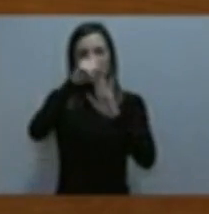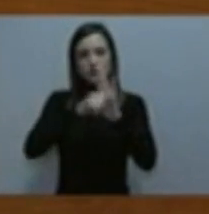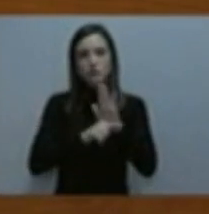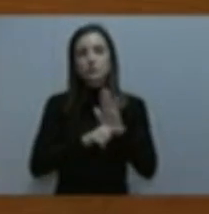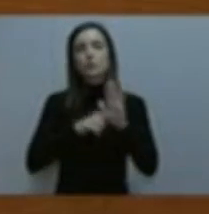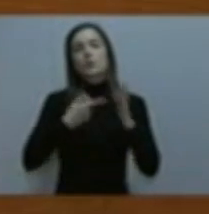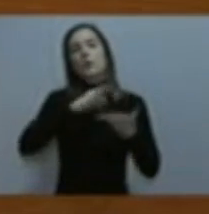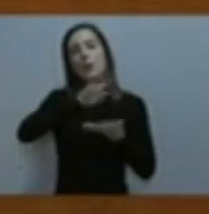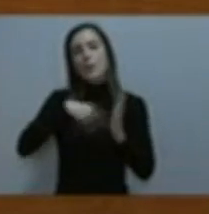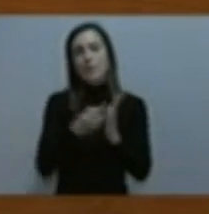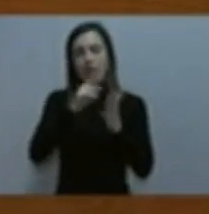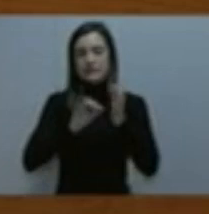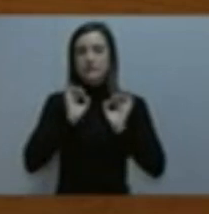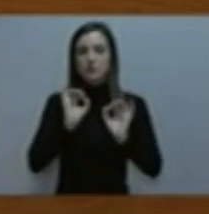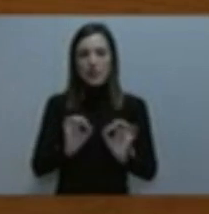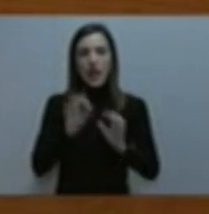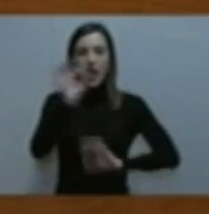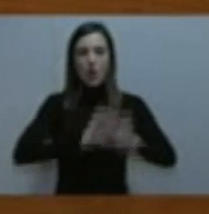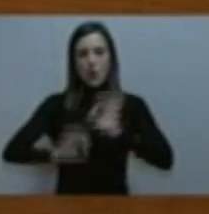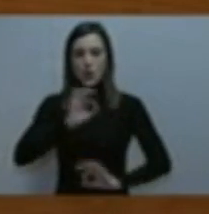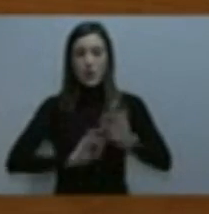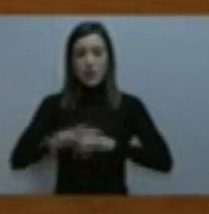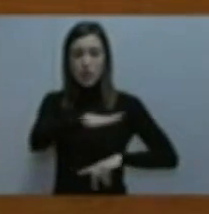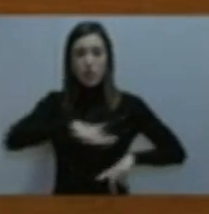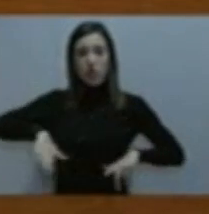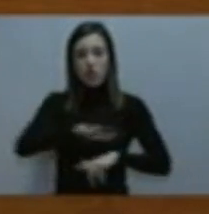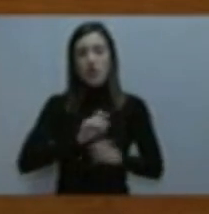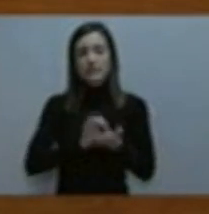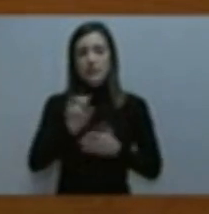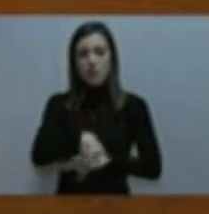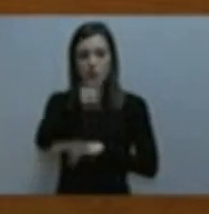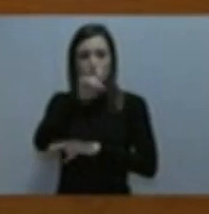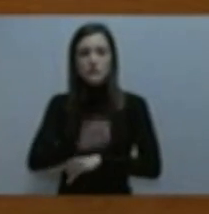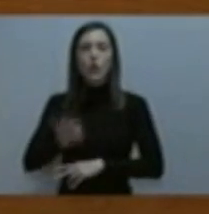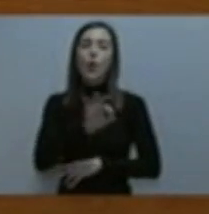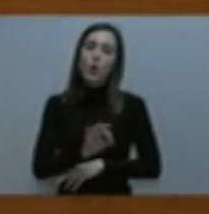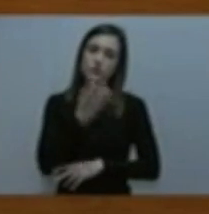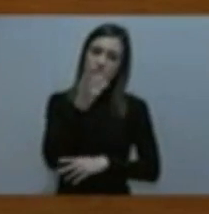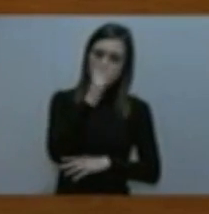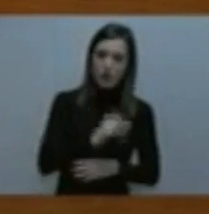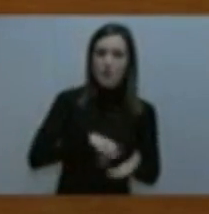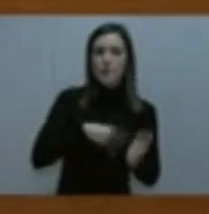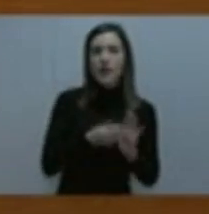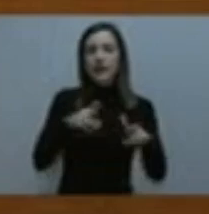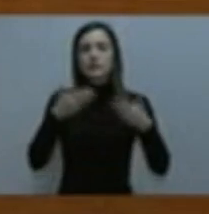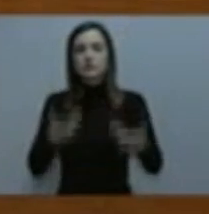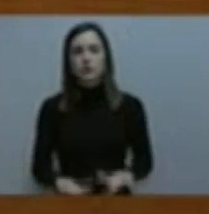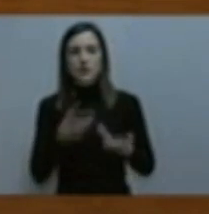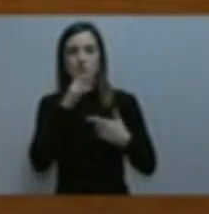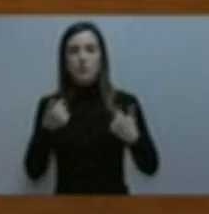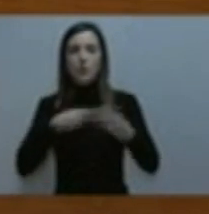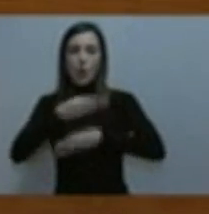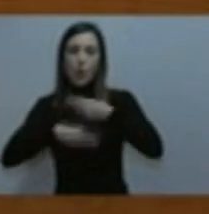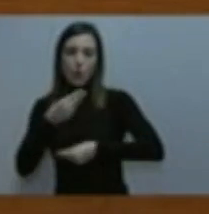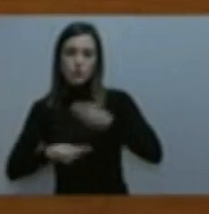en el Plan Especial de Ordenación de la Zona del Servicio del Puerto o, en su defecto, la delimitación de los espacios y usos portuarios.